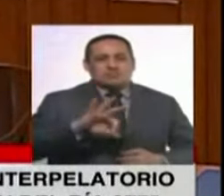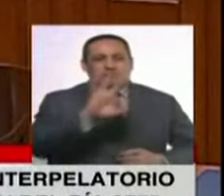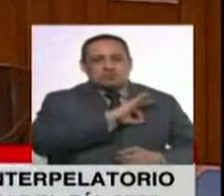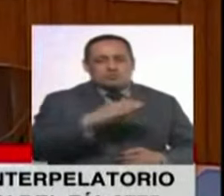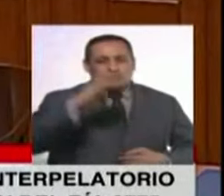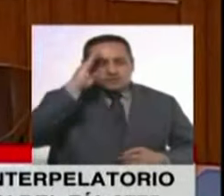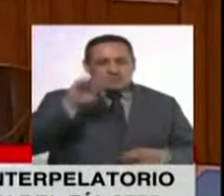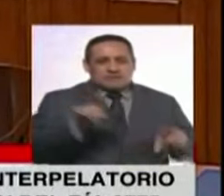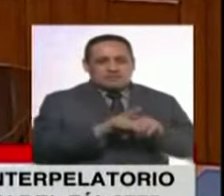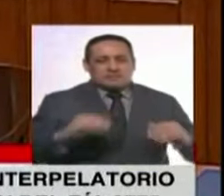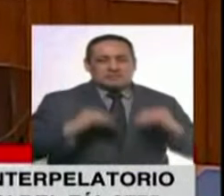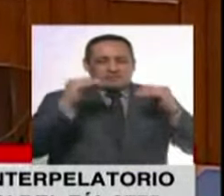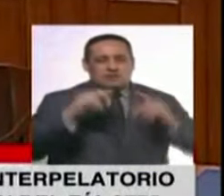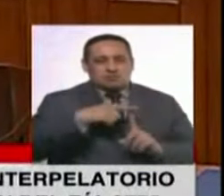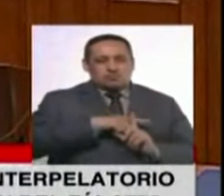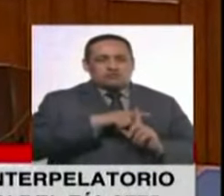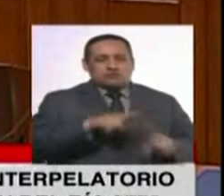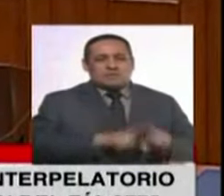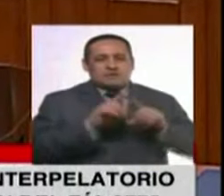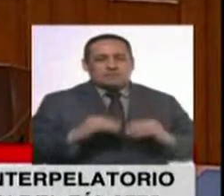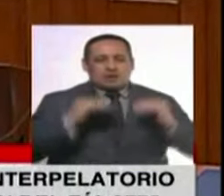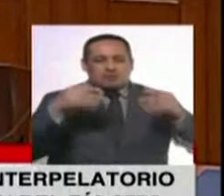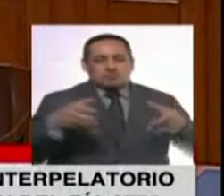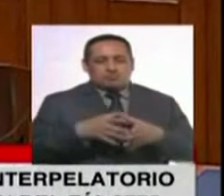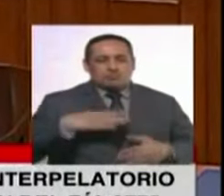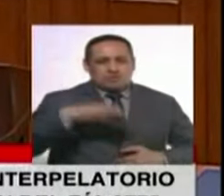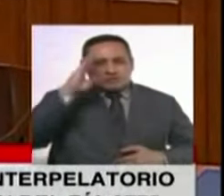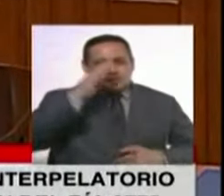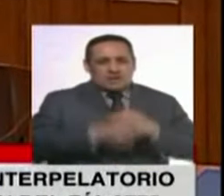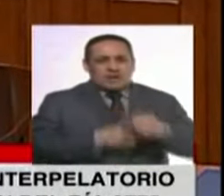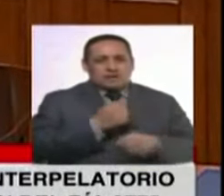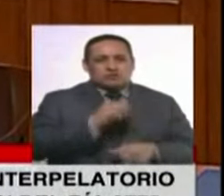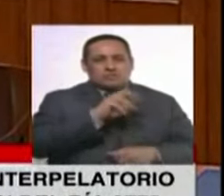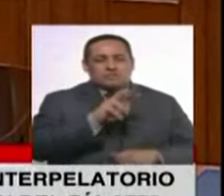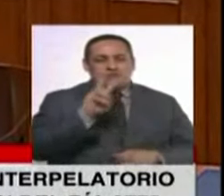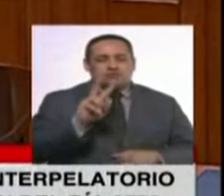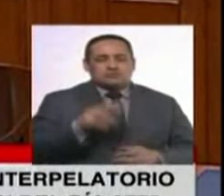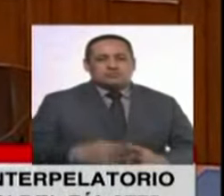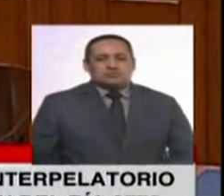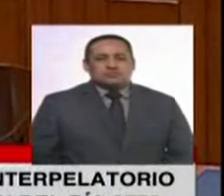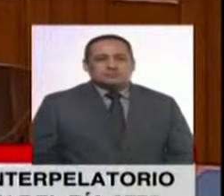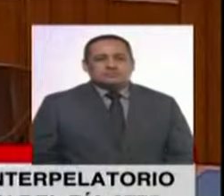mérito pnp en grado de Gran Cruz por alto grado policial año 2022